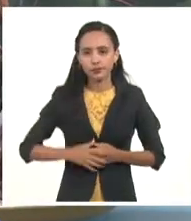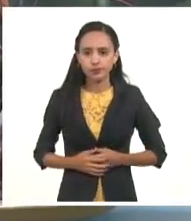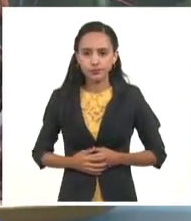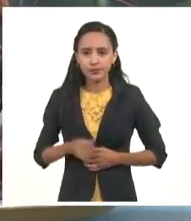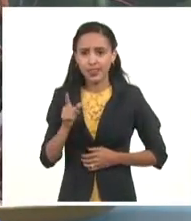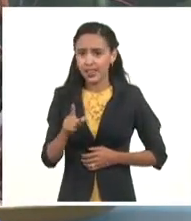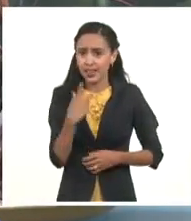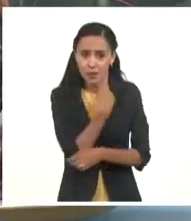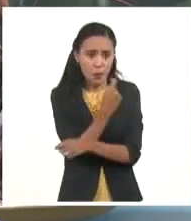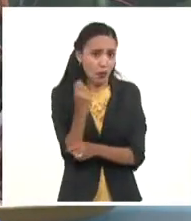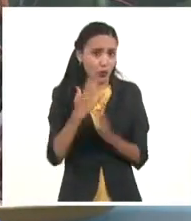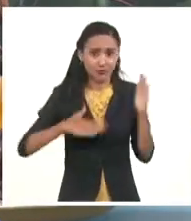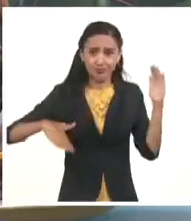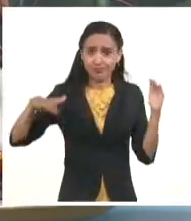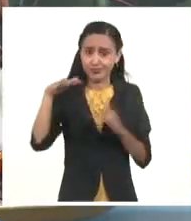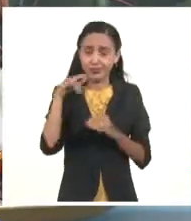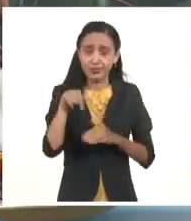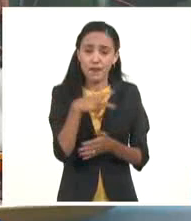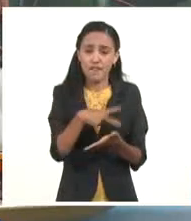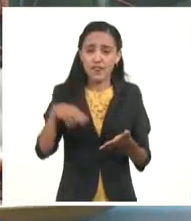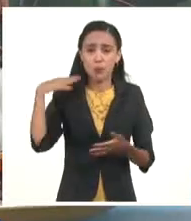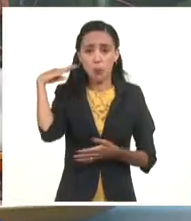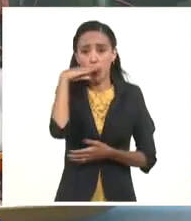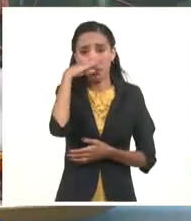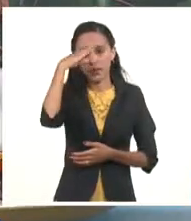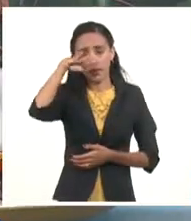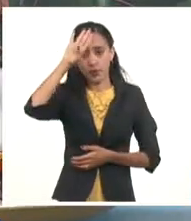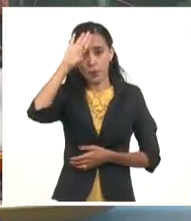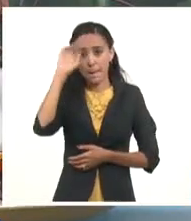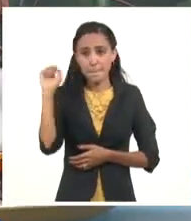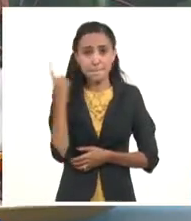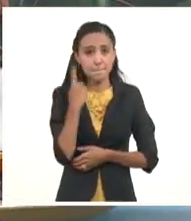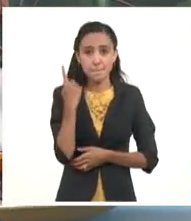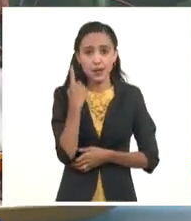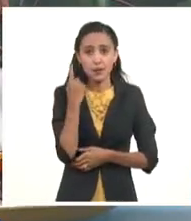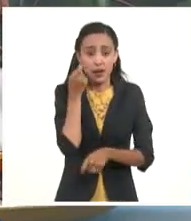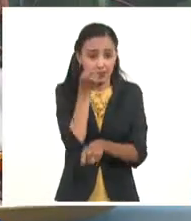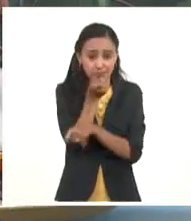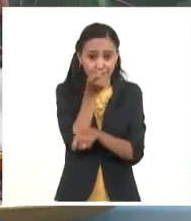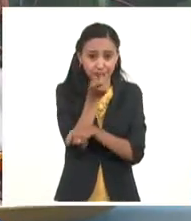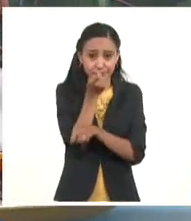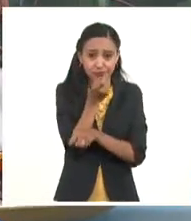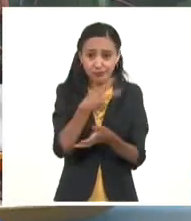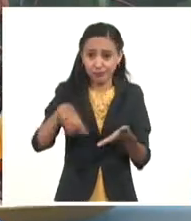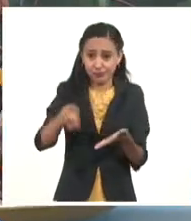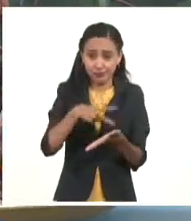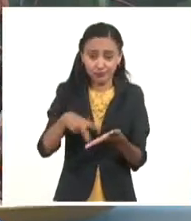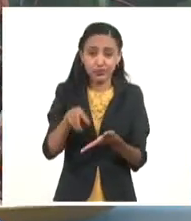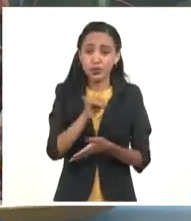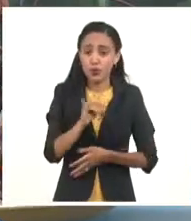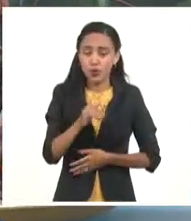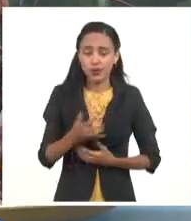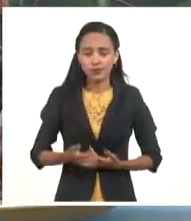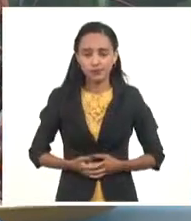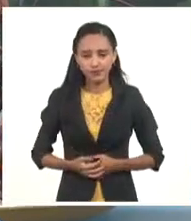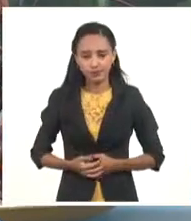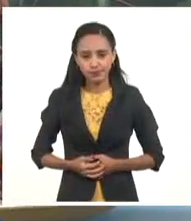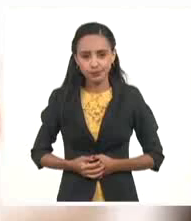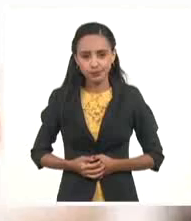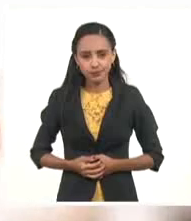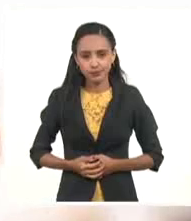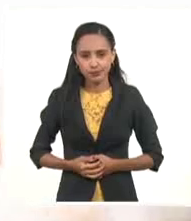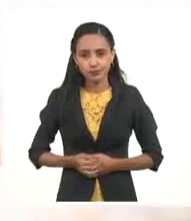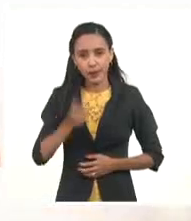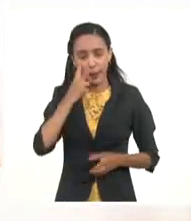maestro de la danza moderna cubana el primer coreógrafo uno de los primeros coreógrafo de la danza moderna cubana el